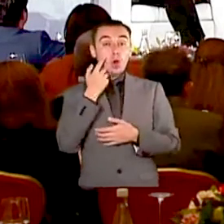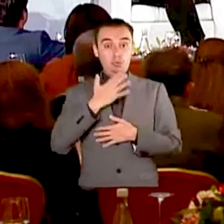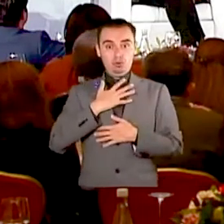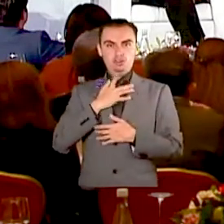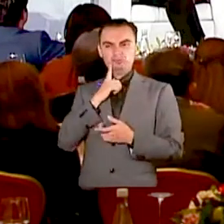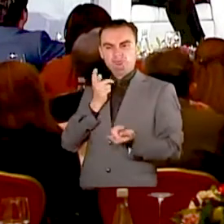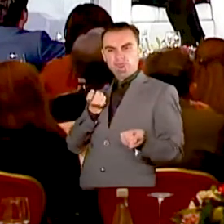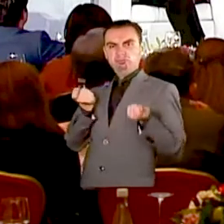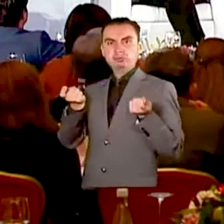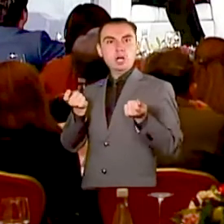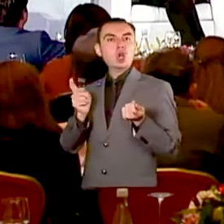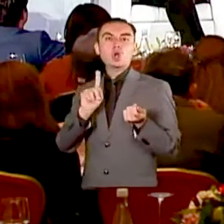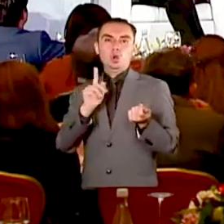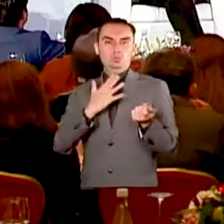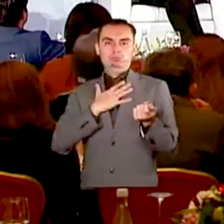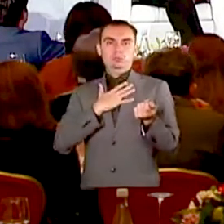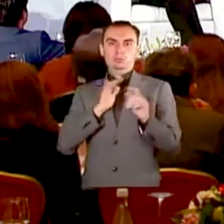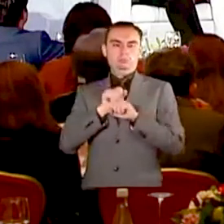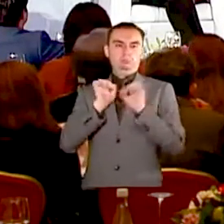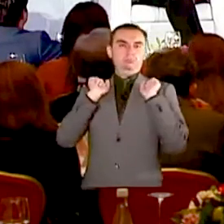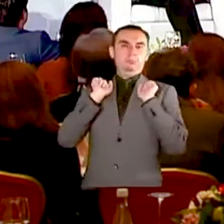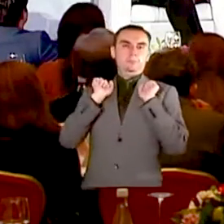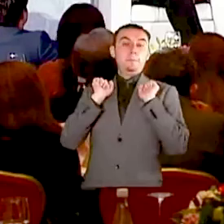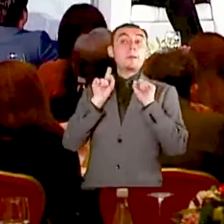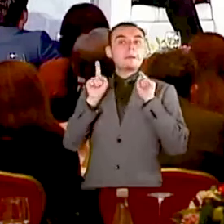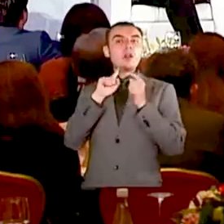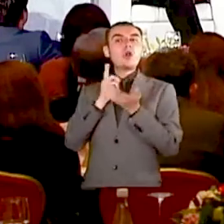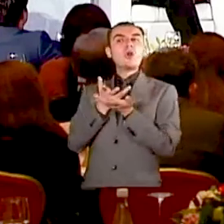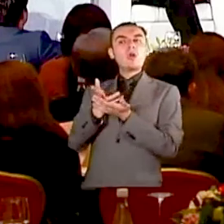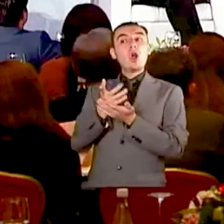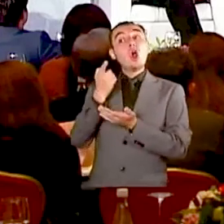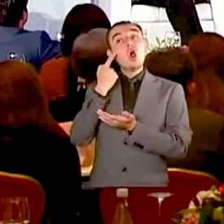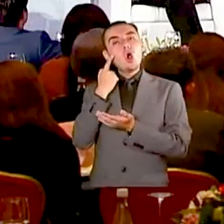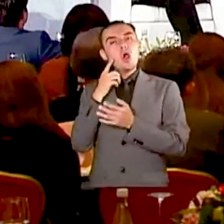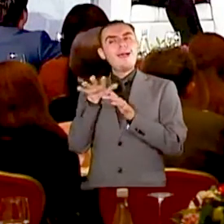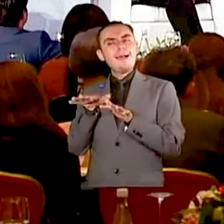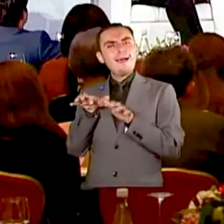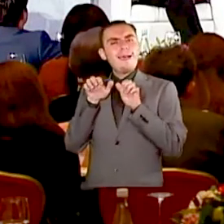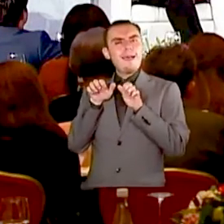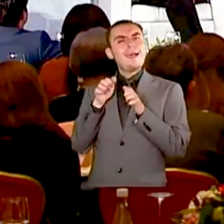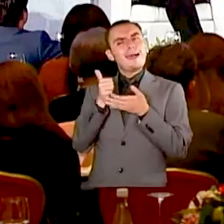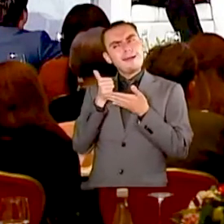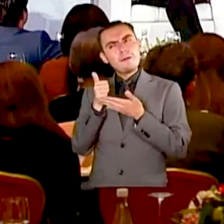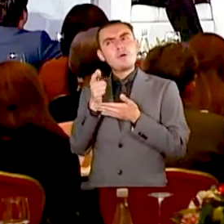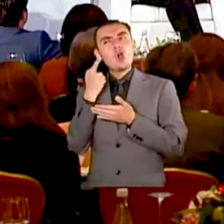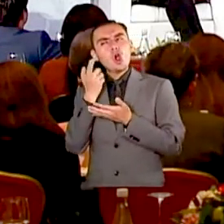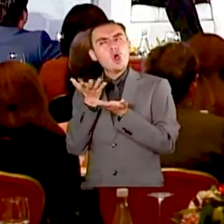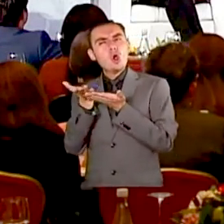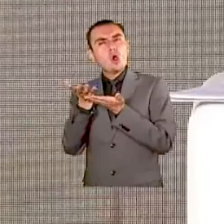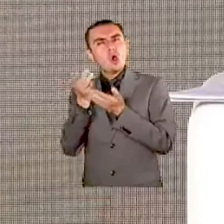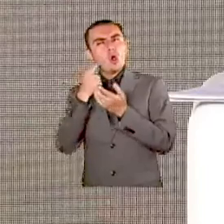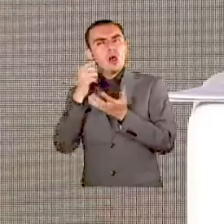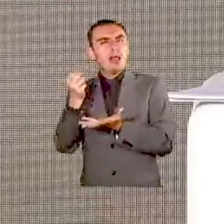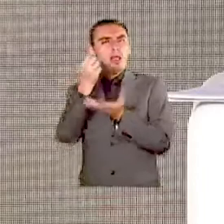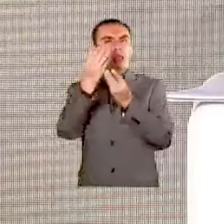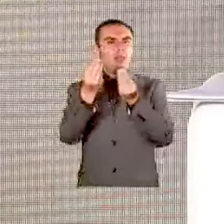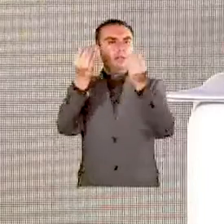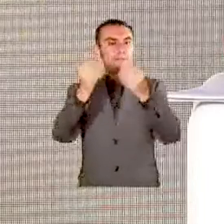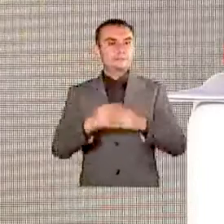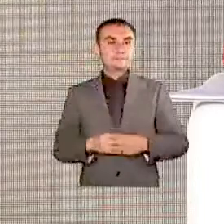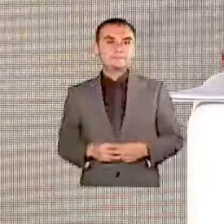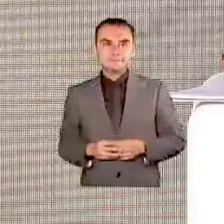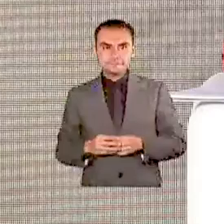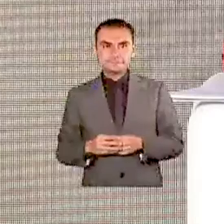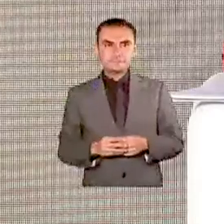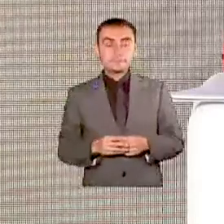podemos hacer, ayudar a evitar que se pierda mucho dinero dentro del erario público. Y quiero un poco entonces decirle